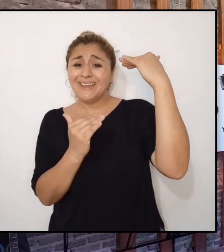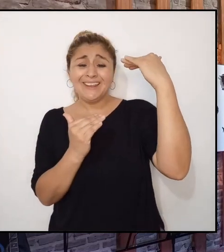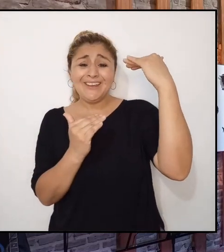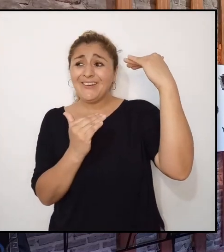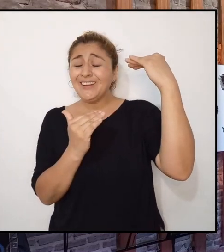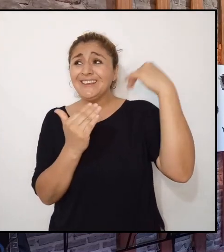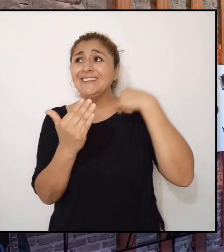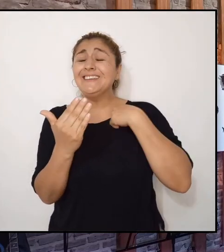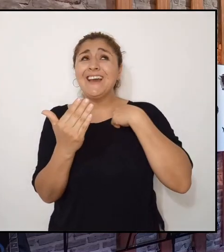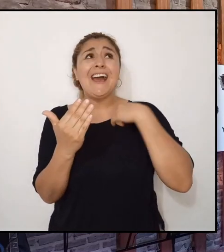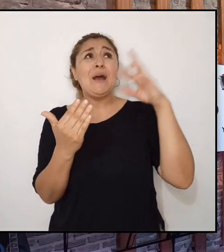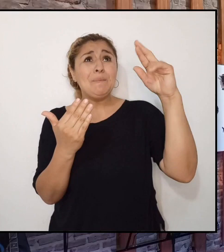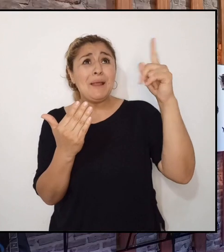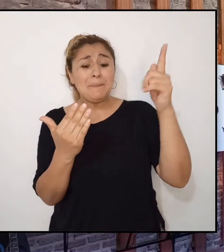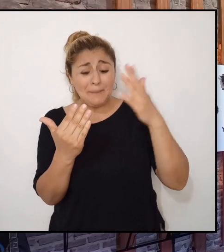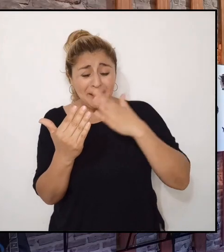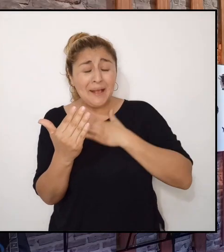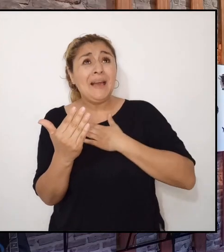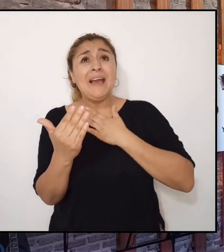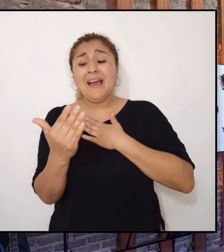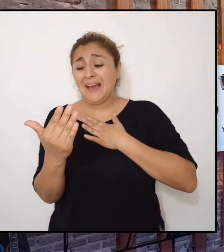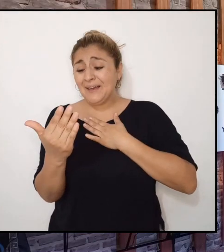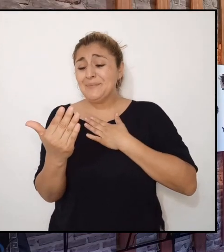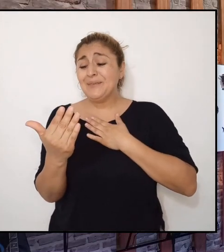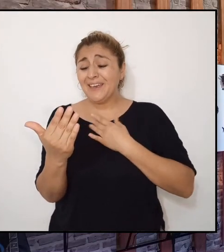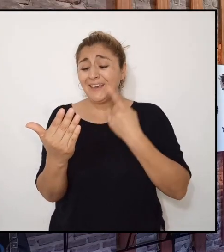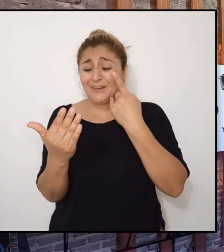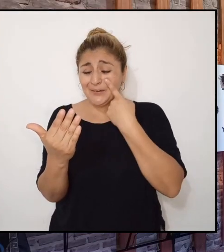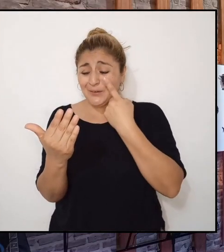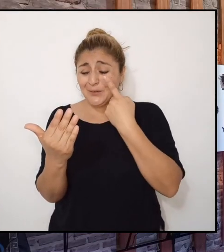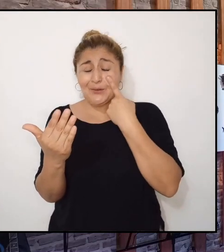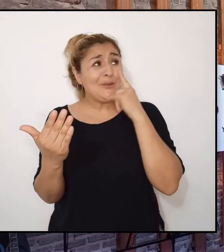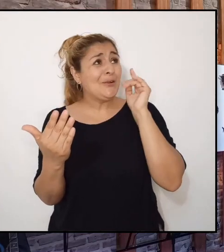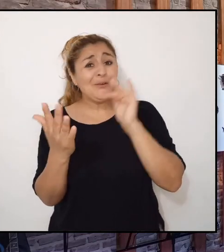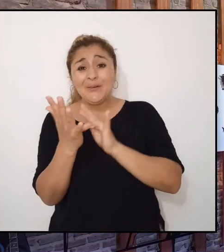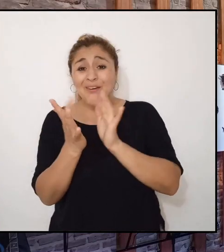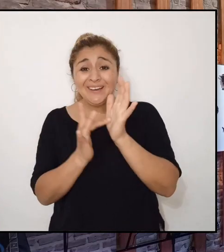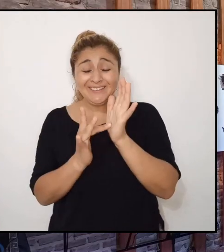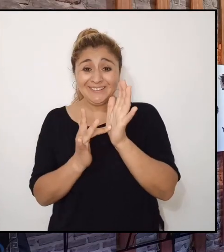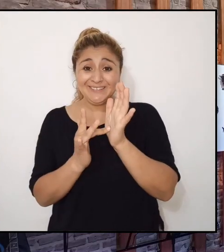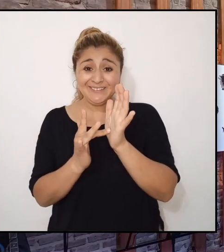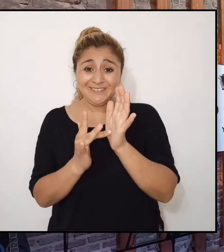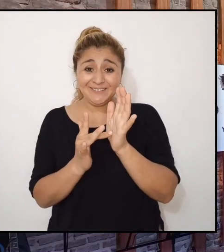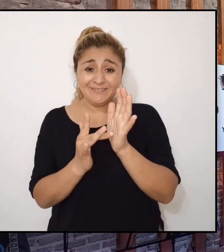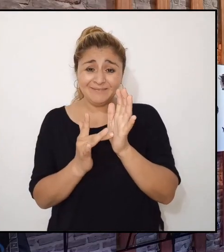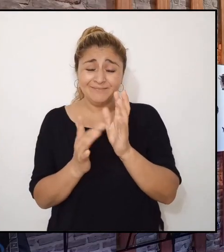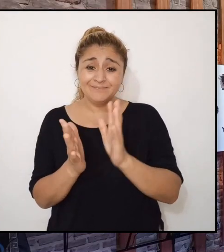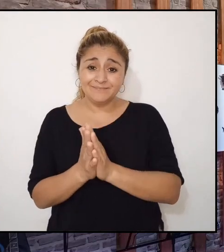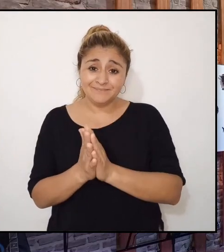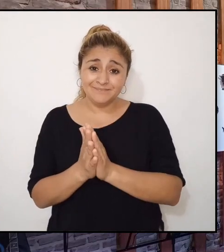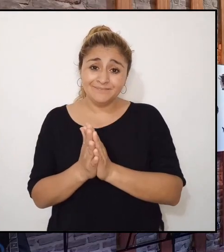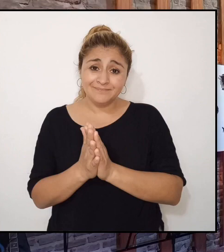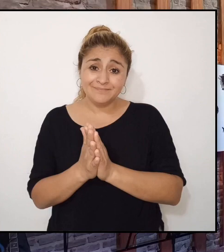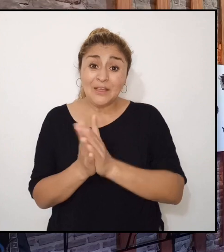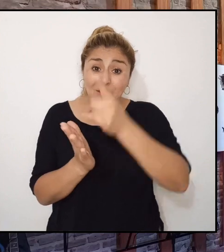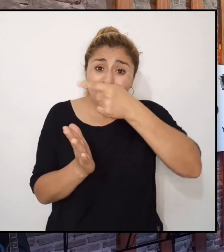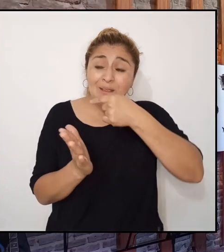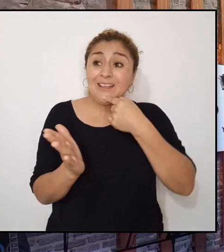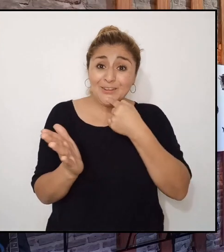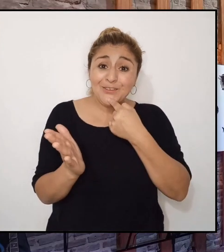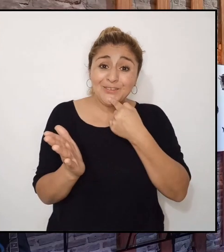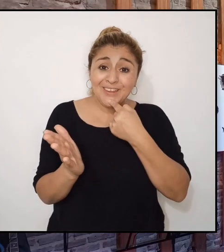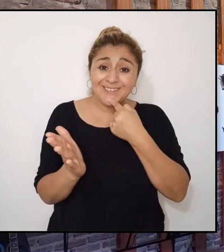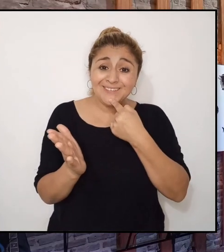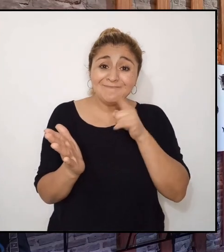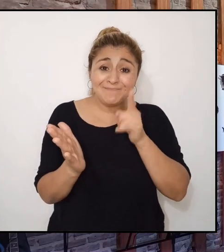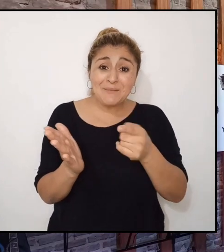Y la palabra de Dios es Jesús. Por eso tiene que ver con esto el mensaje de hoy. No nos olvidemos de